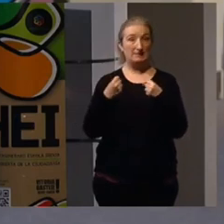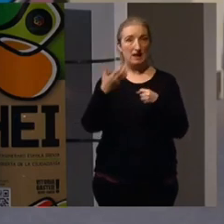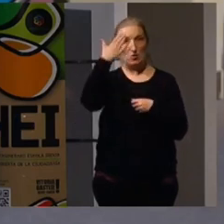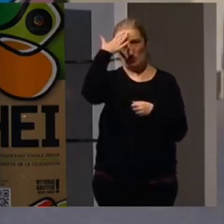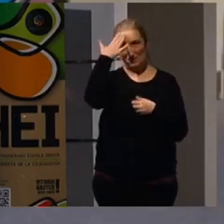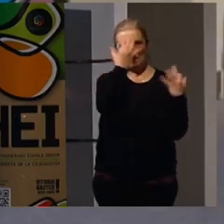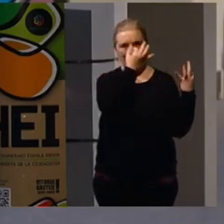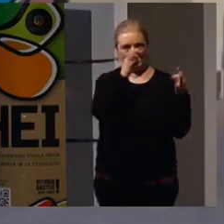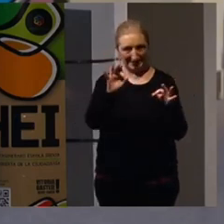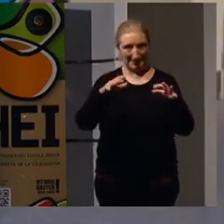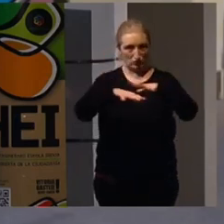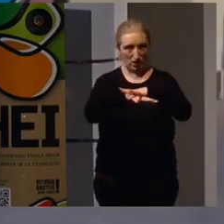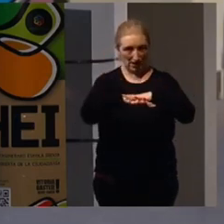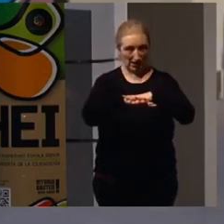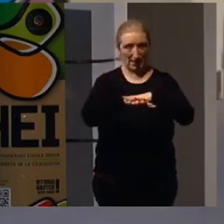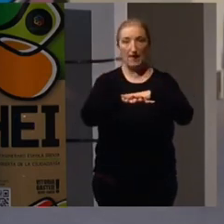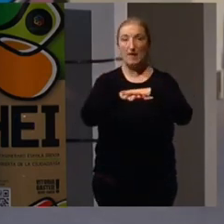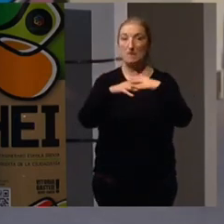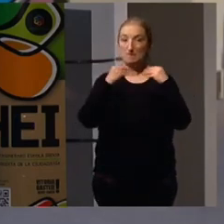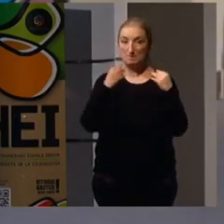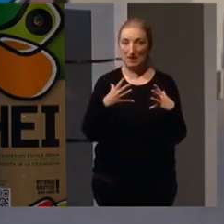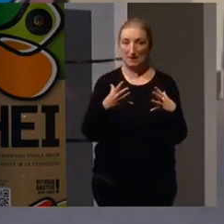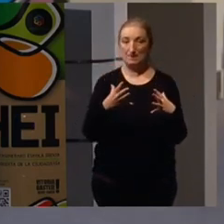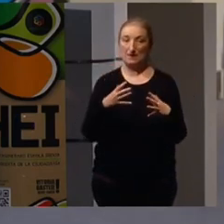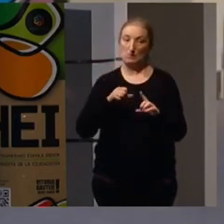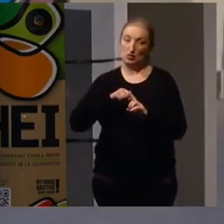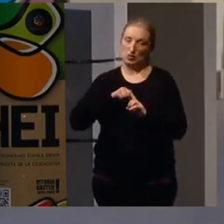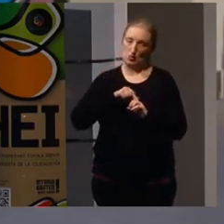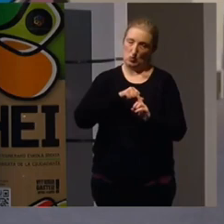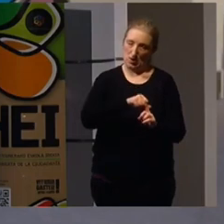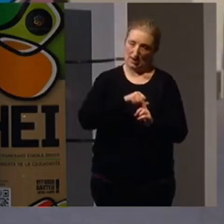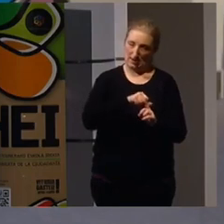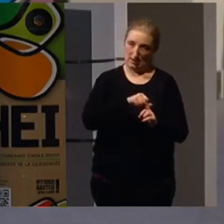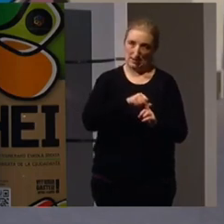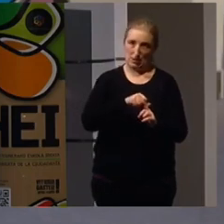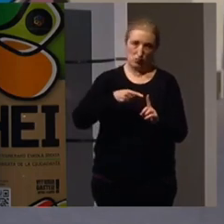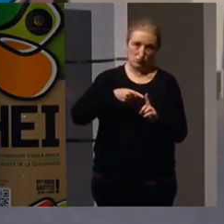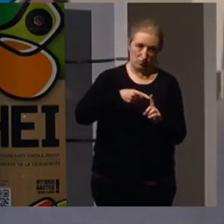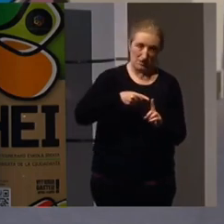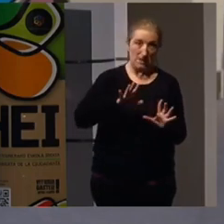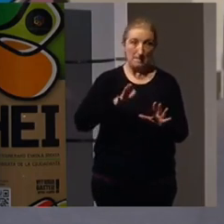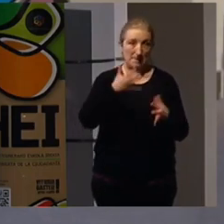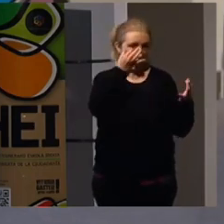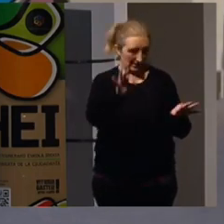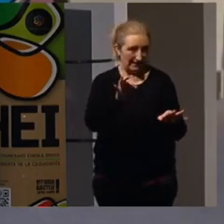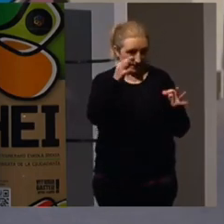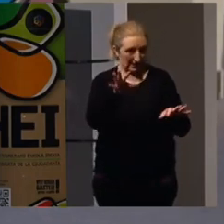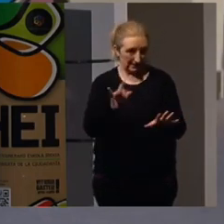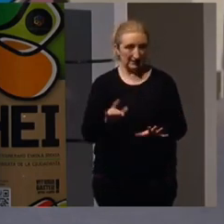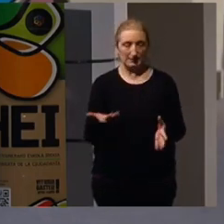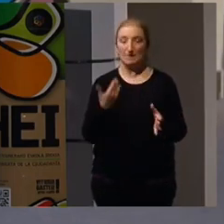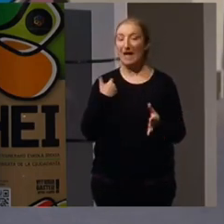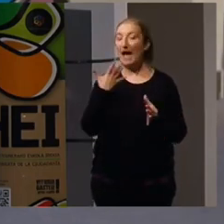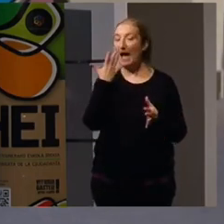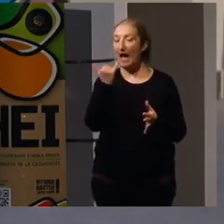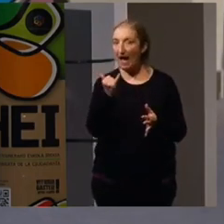hecha para atender al trastorno mental grave, funciona un poco mejor salvo por el detallito de la coerción, que es un detalle bastante gordo, pero que atender atiende. Hay